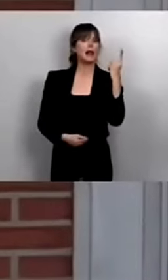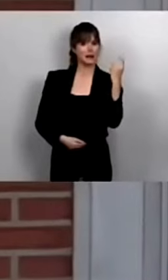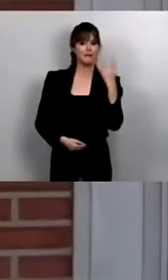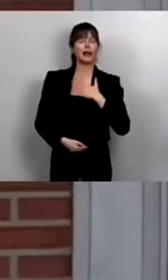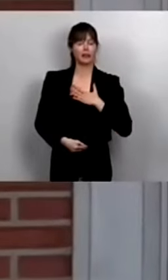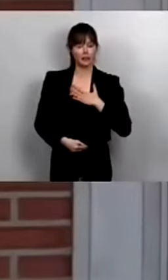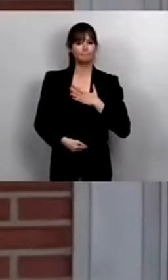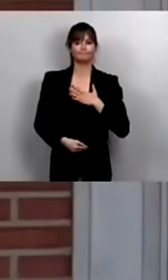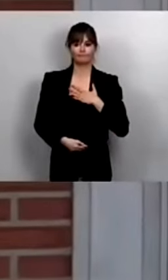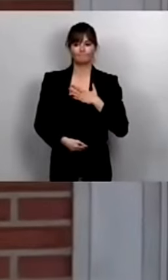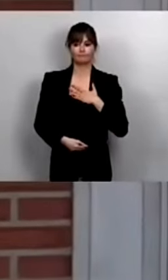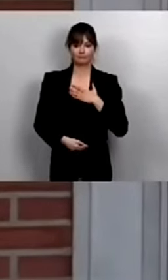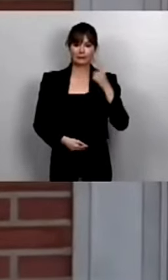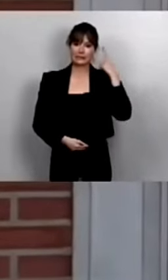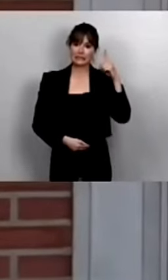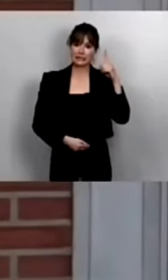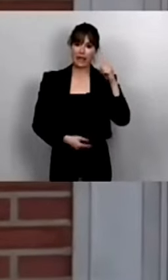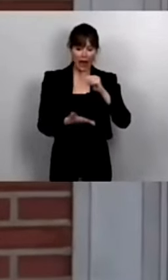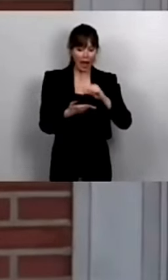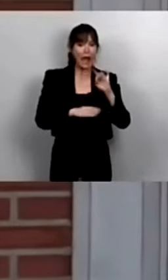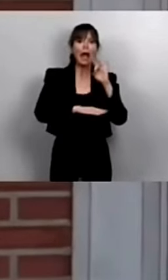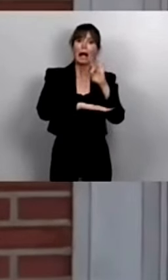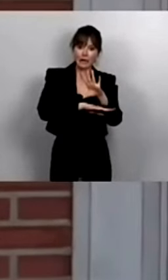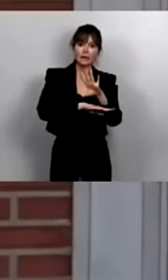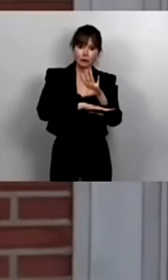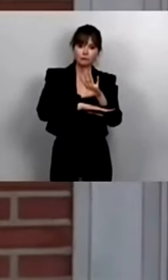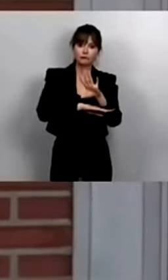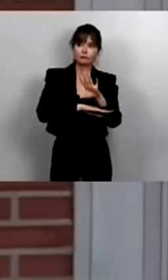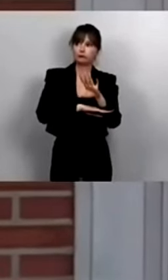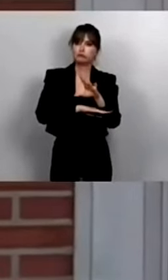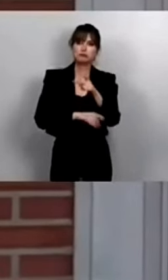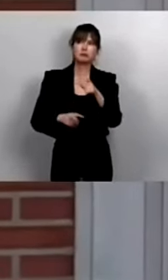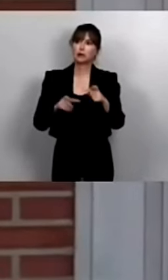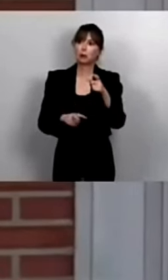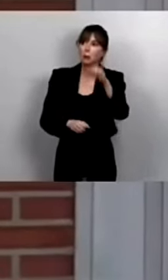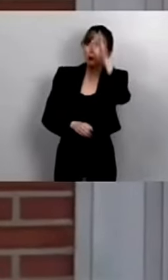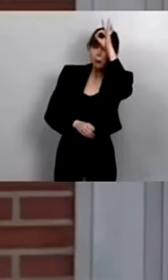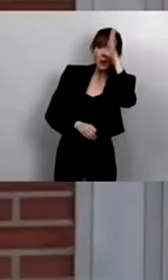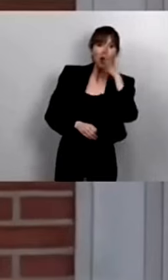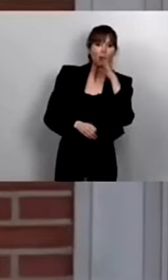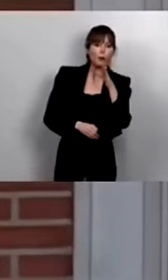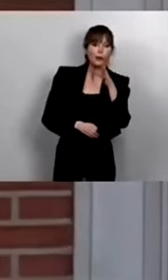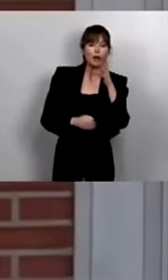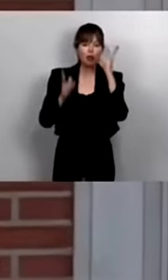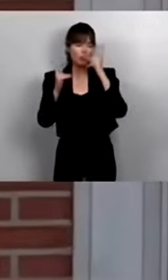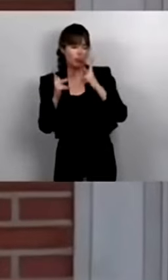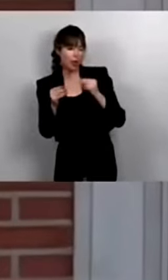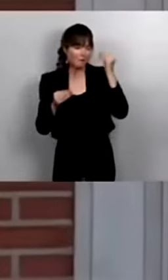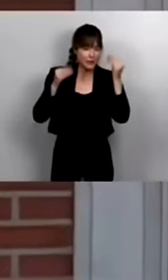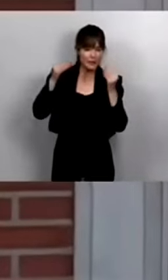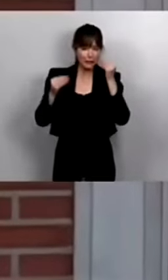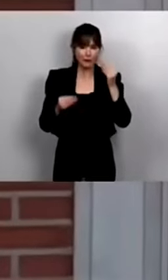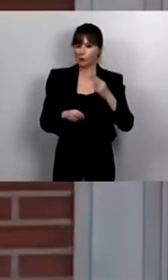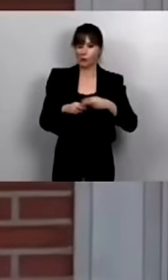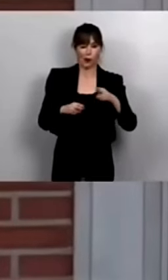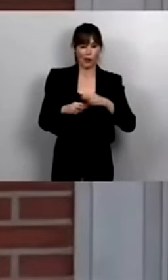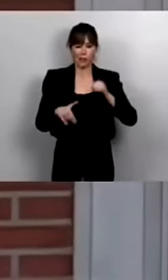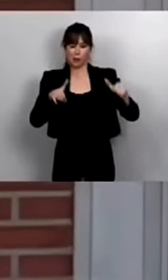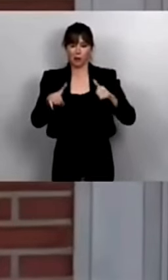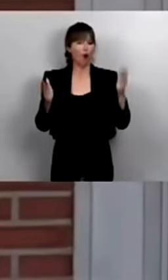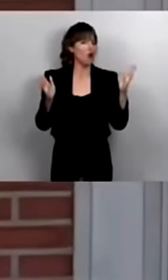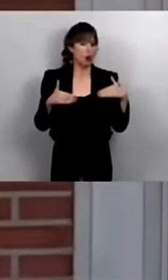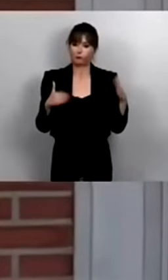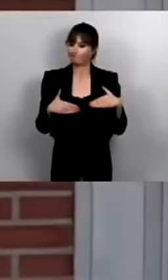Postertay. La película es Poster, Postertay, Postertay, Postestay. Portestays, Portestays,